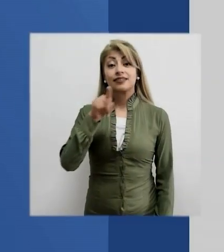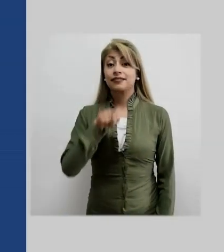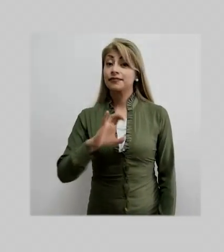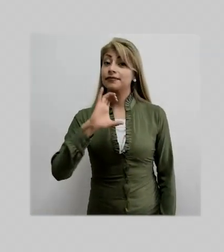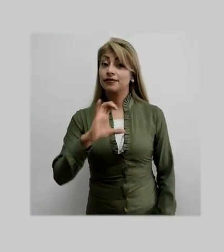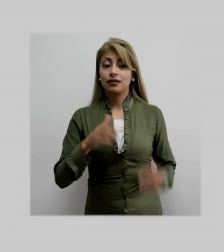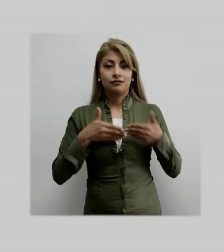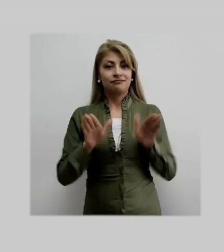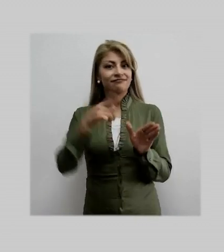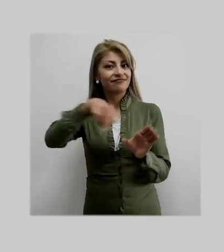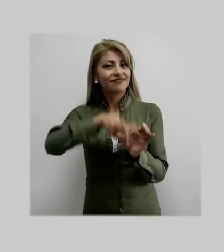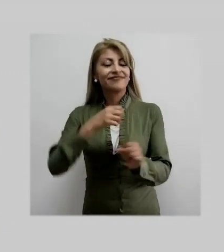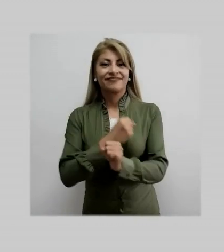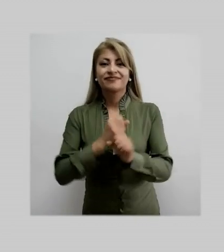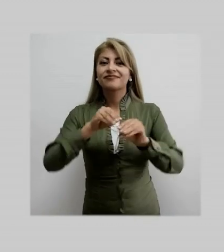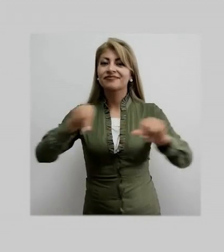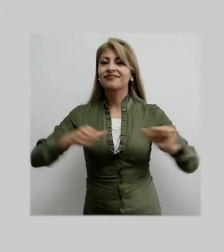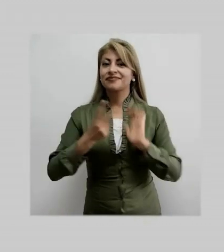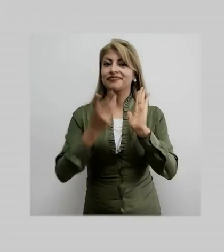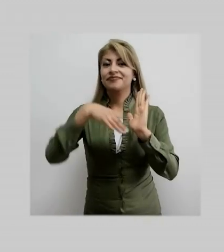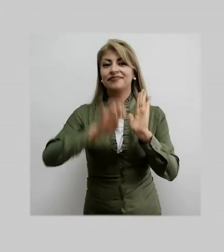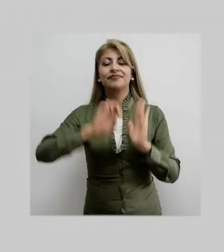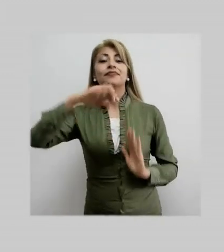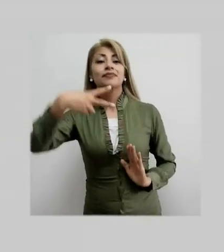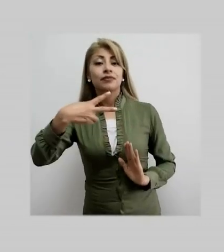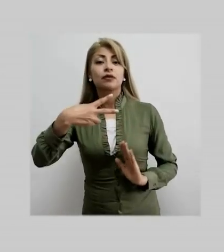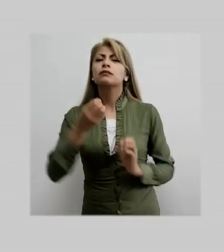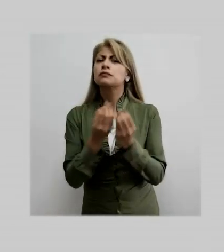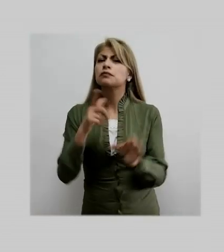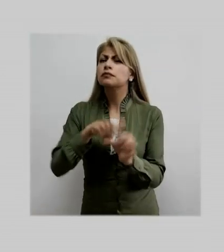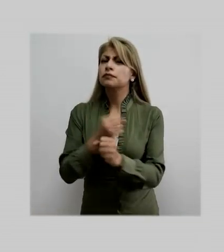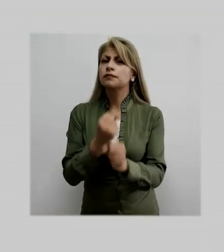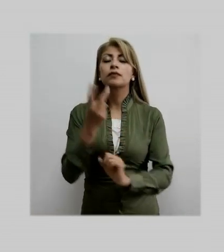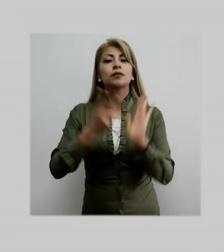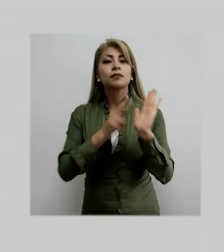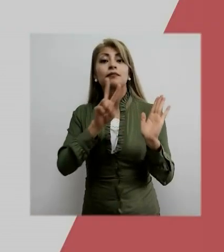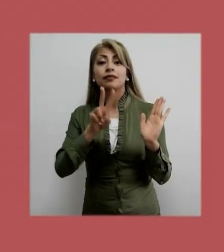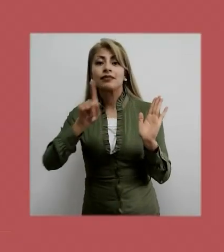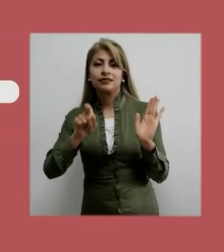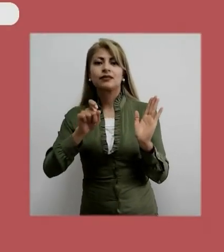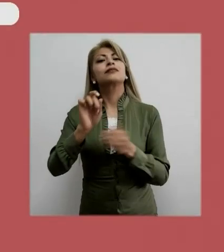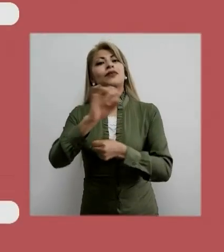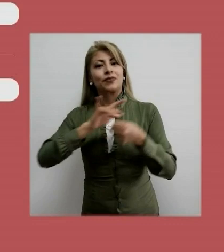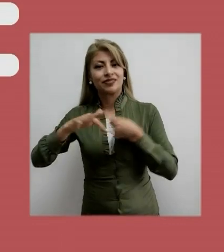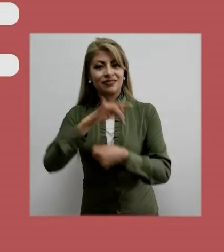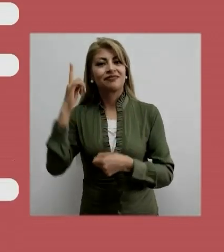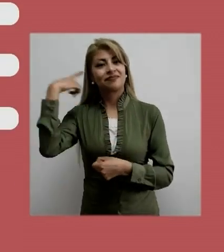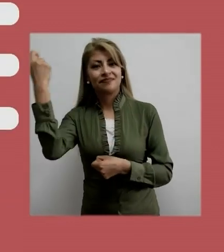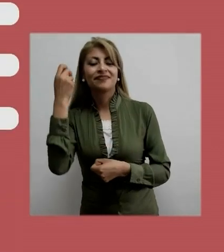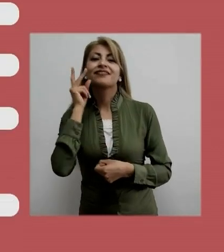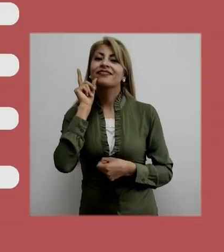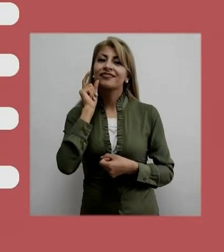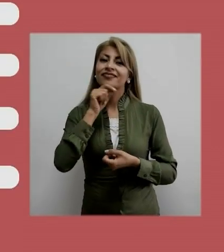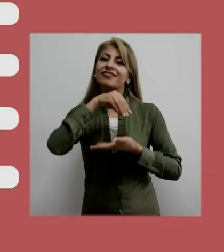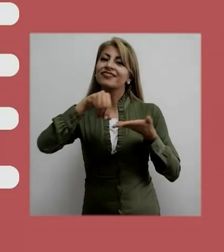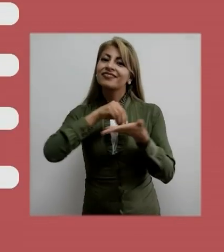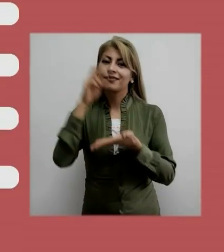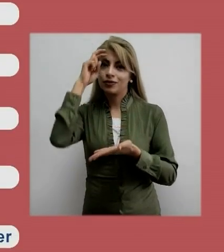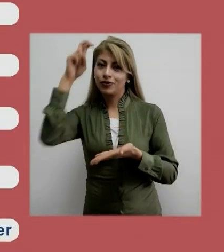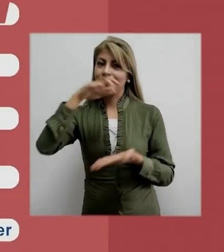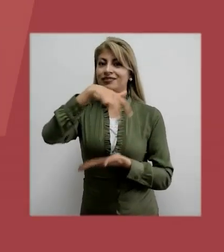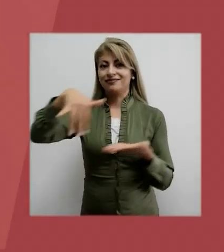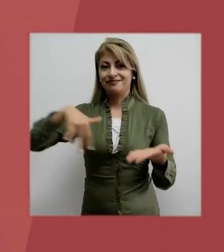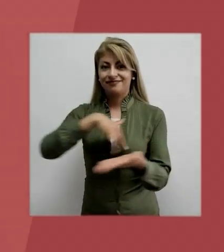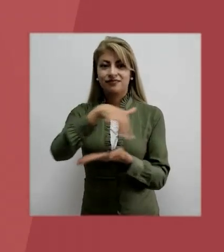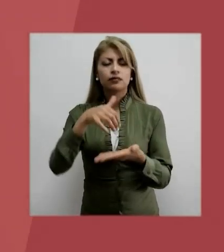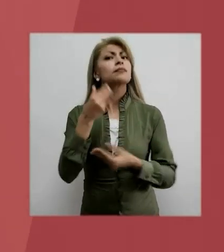CNSC abrió convocatoria territorial 2019-2 con 2026 vacantes en Cundinamarca, Meta, Risaralda, Atlántico y